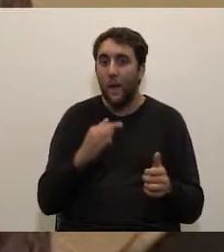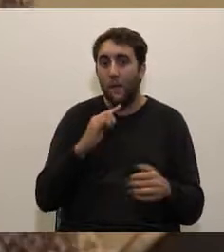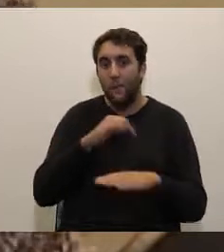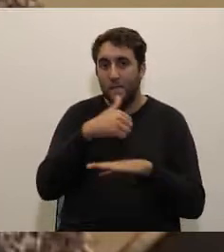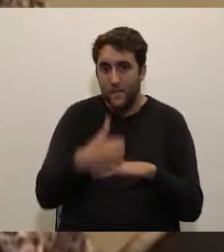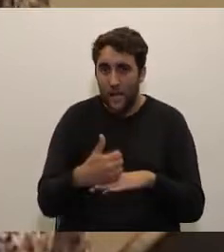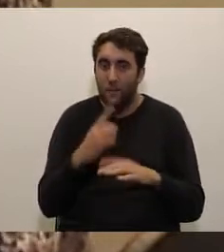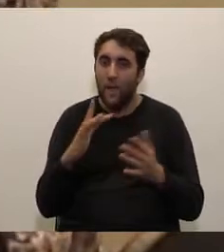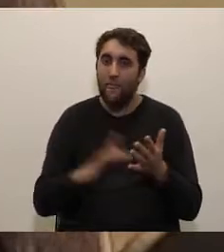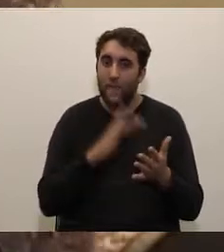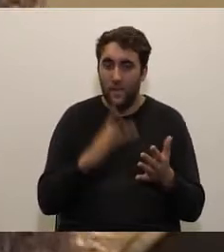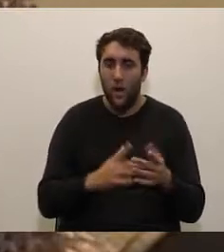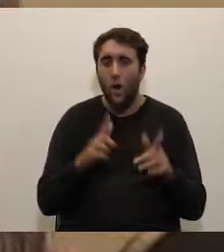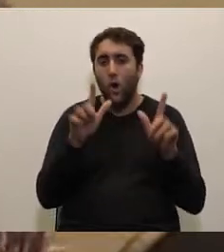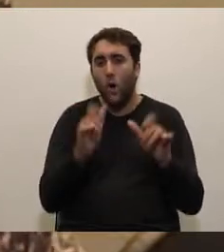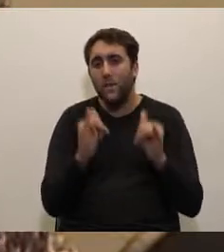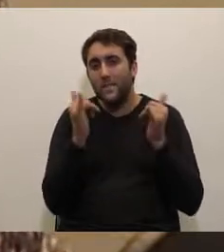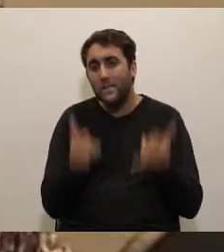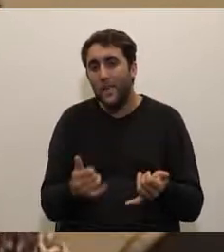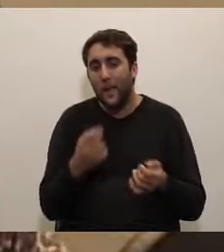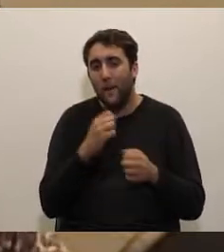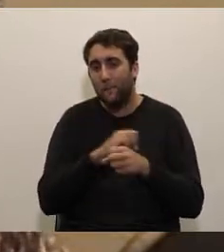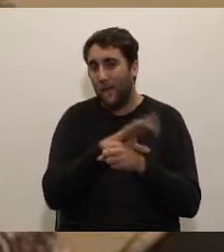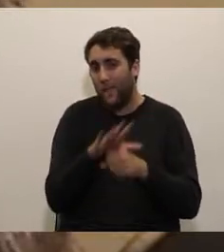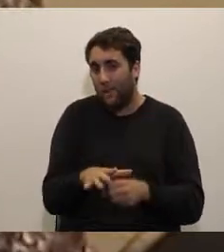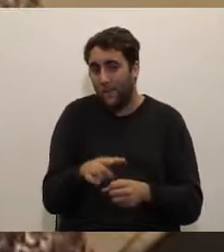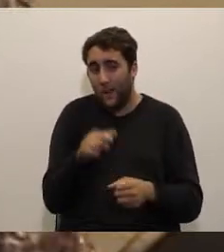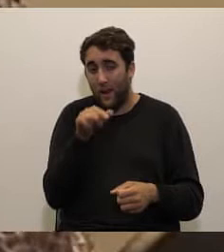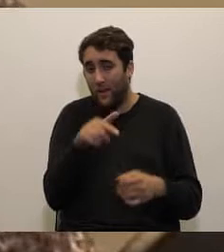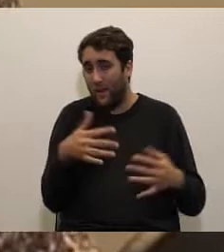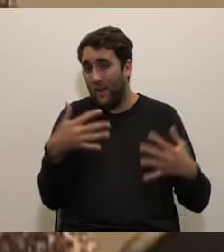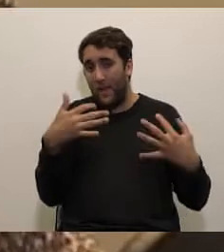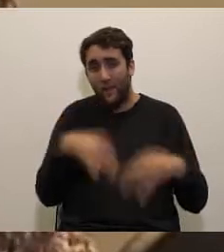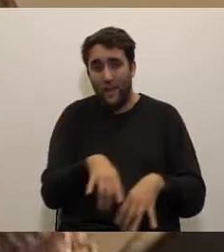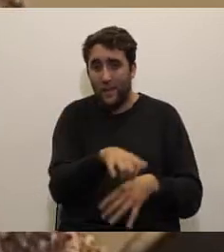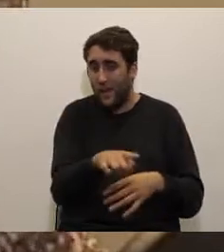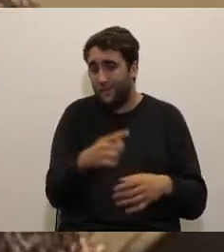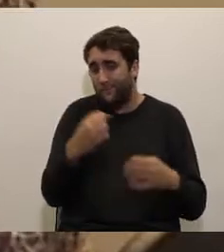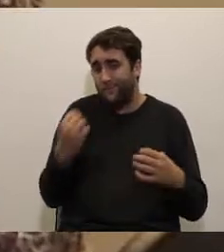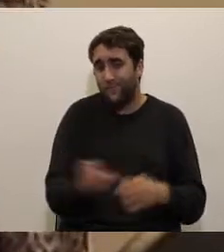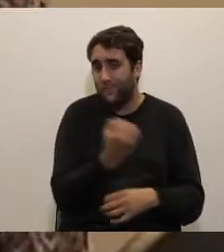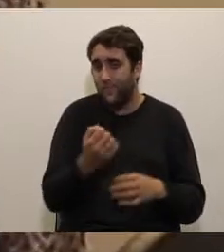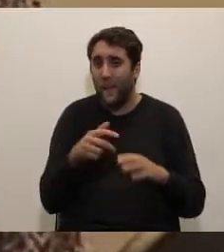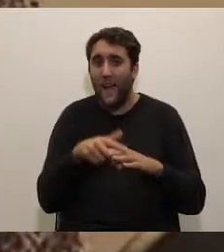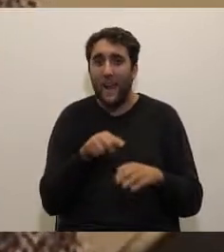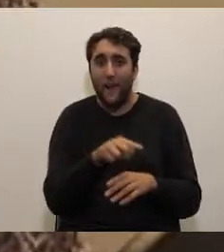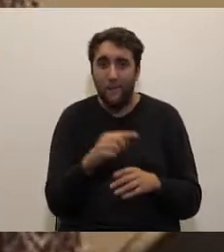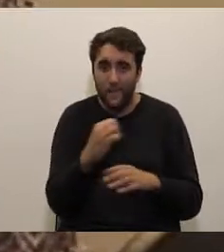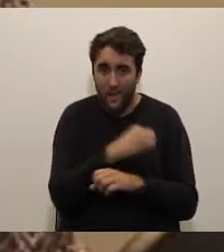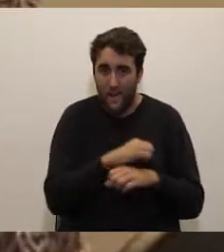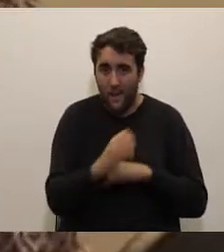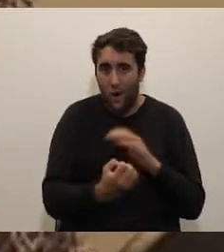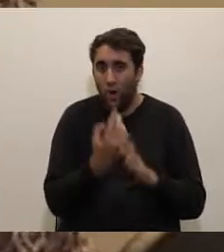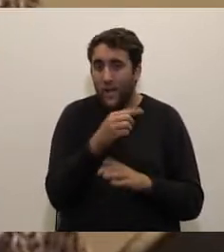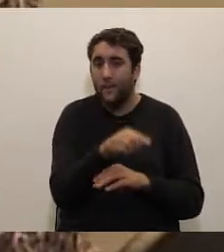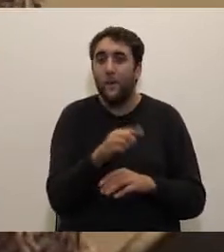bueno, ni que hablar en la pandemia, fue una herramienta muy importante, sobre todo la